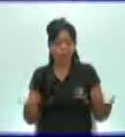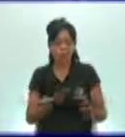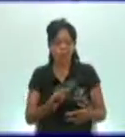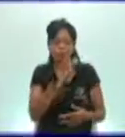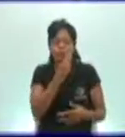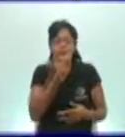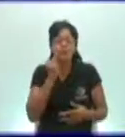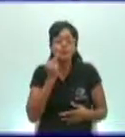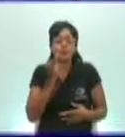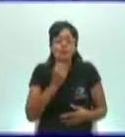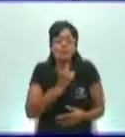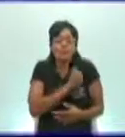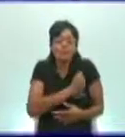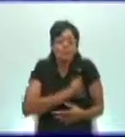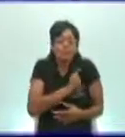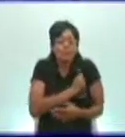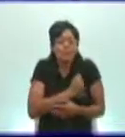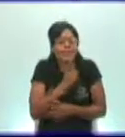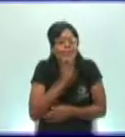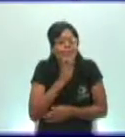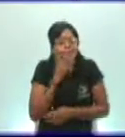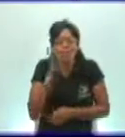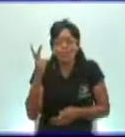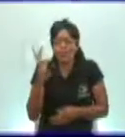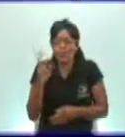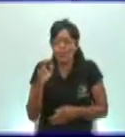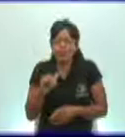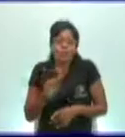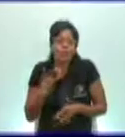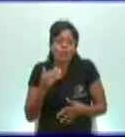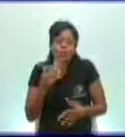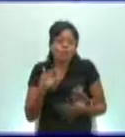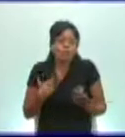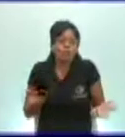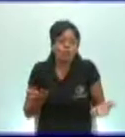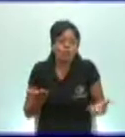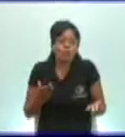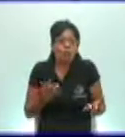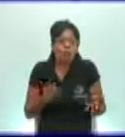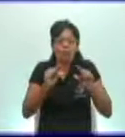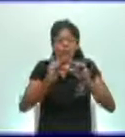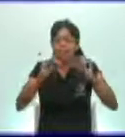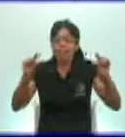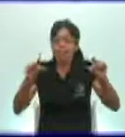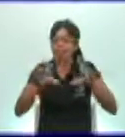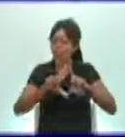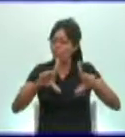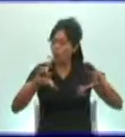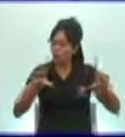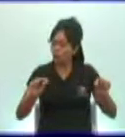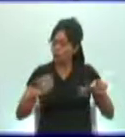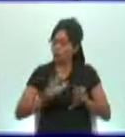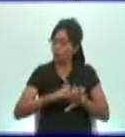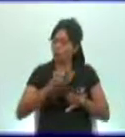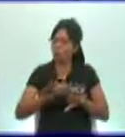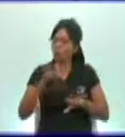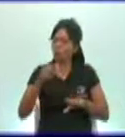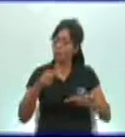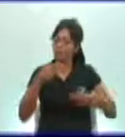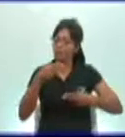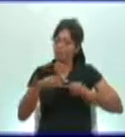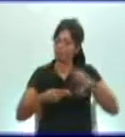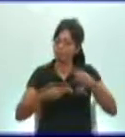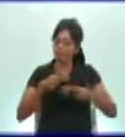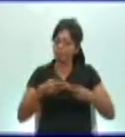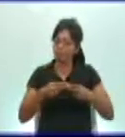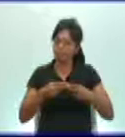vida, como el título de un texto que ustedes van a hacer después, calmados, tranquilos, un texto que no puede